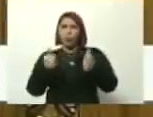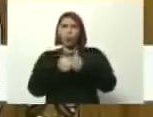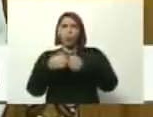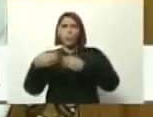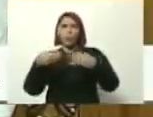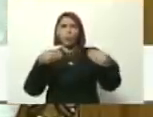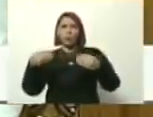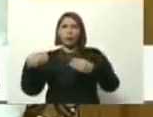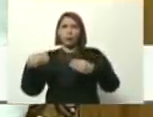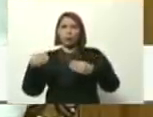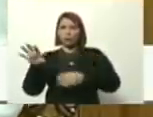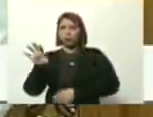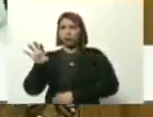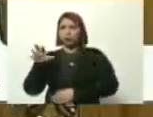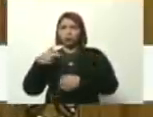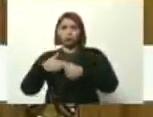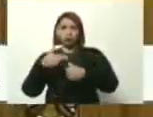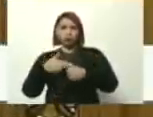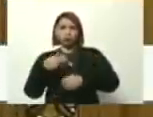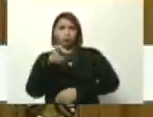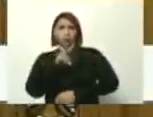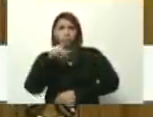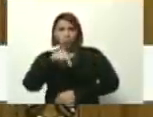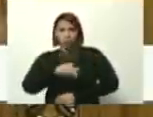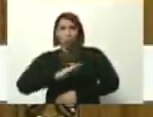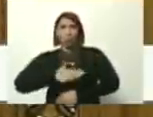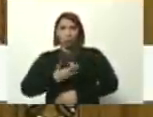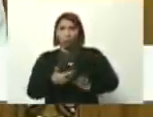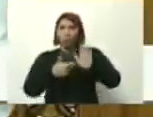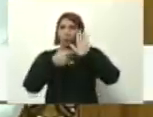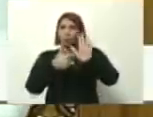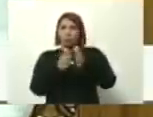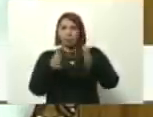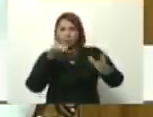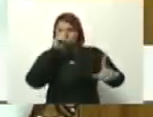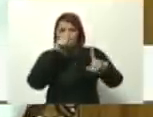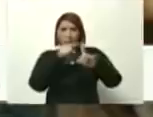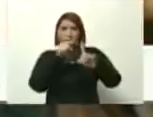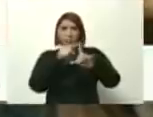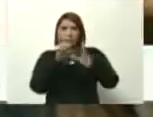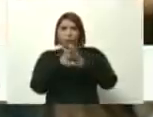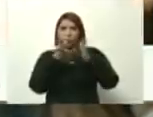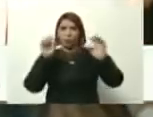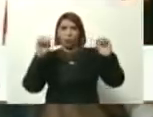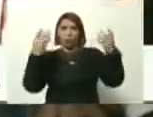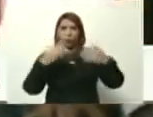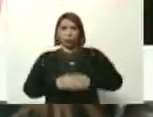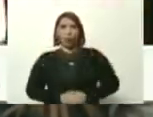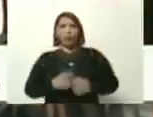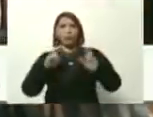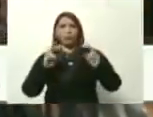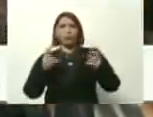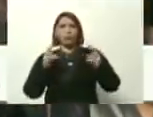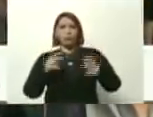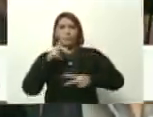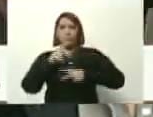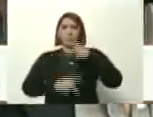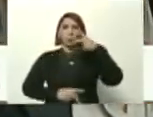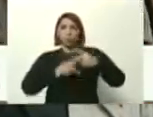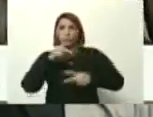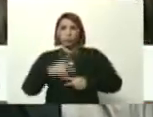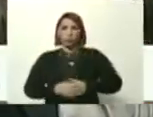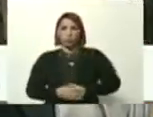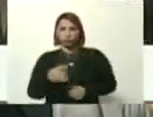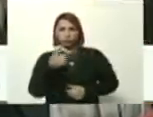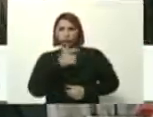rentista y Venezuela hoy puede mostrar grandes alcances y logros en materia productiva. Se buscó